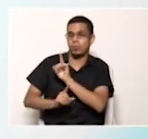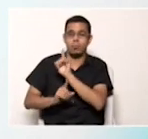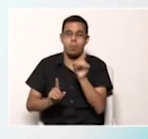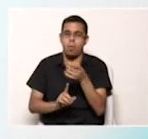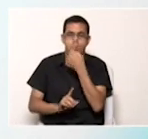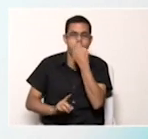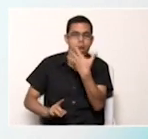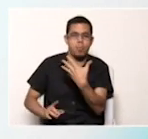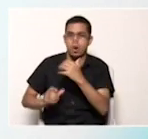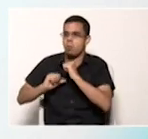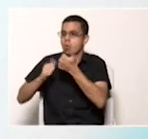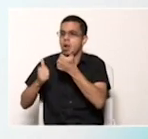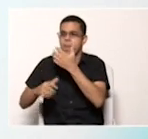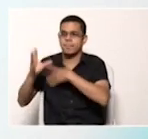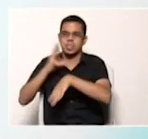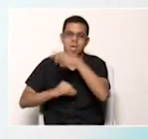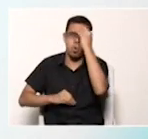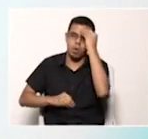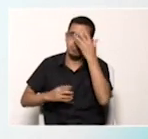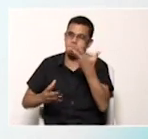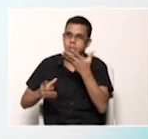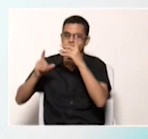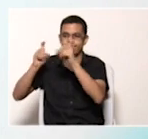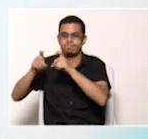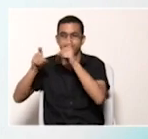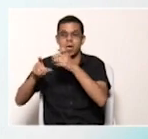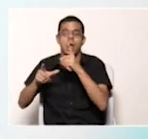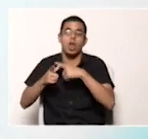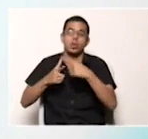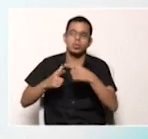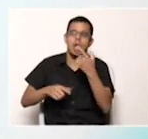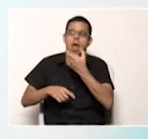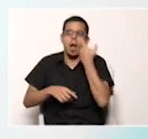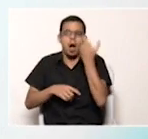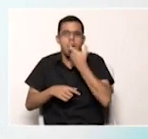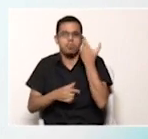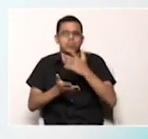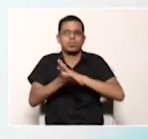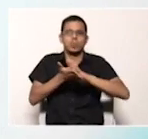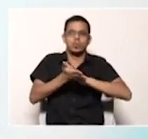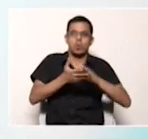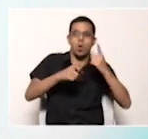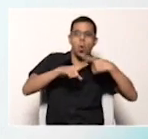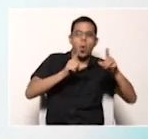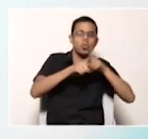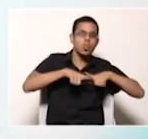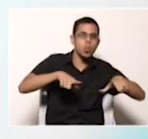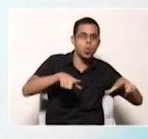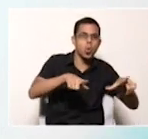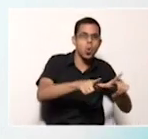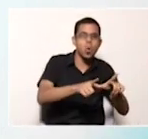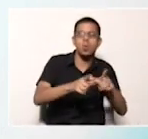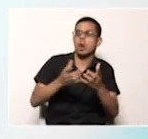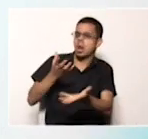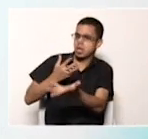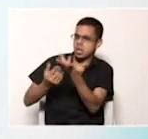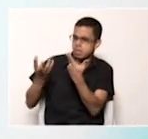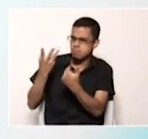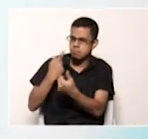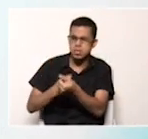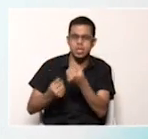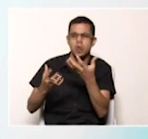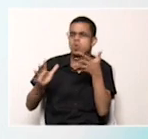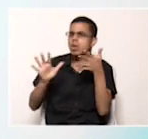aprendizaje. Entonces, a veces hay que buscar la mejor situación, inclusive invitarle a conversar,